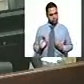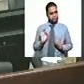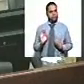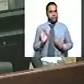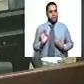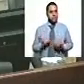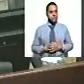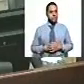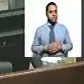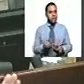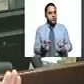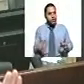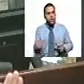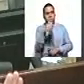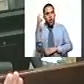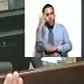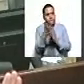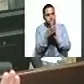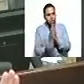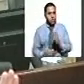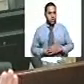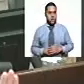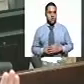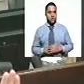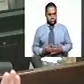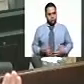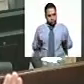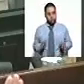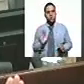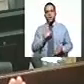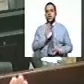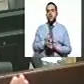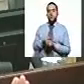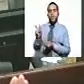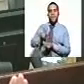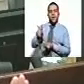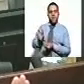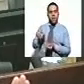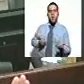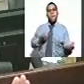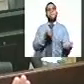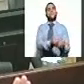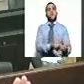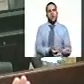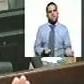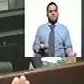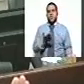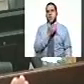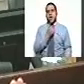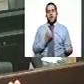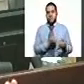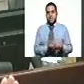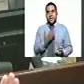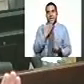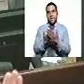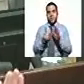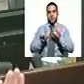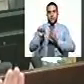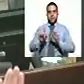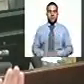humildes. Yo personalmente, y estoy segura que toda la bancada de la Alianza Verde, no apoyará semejante infamia. Gracias, señor presidente.